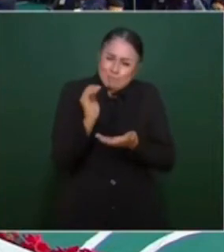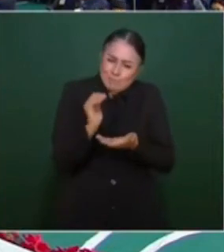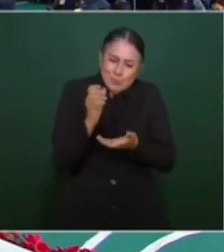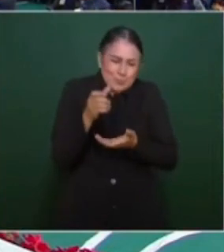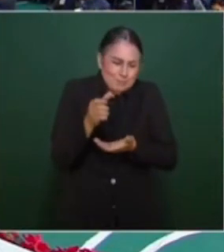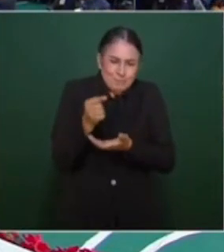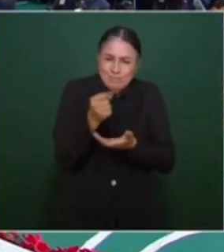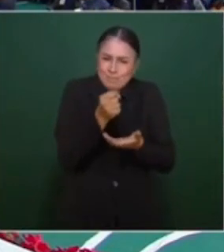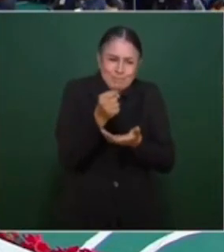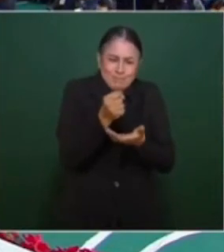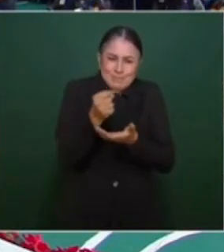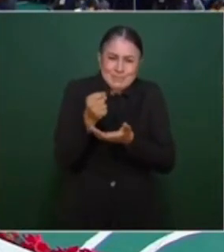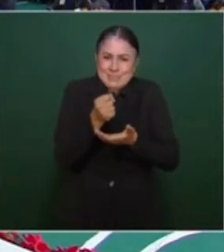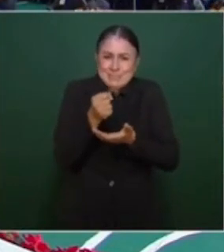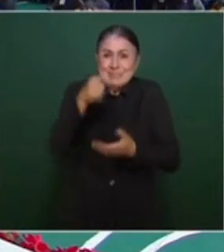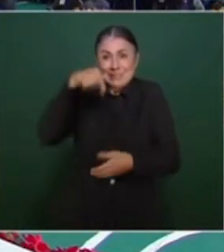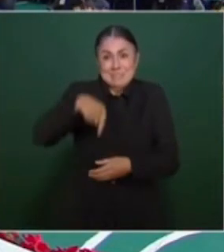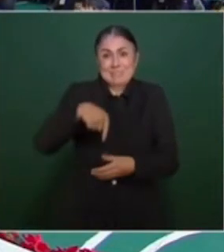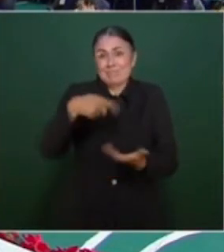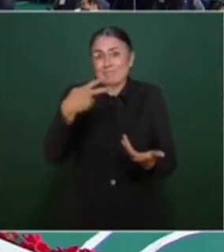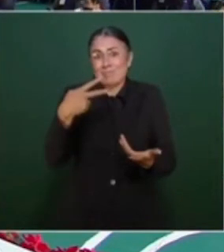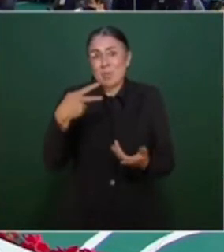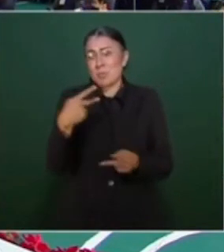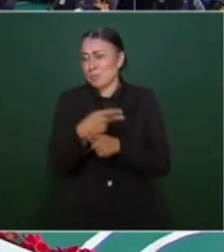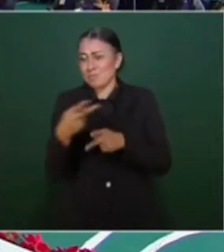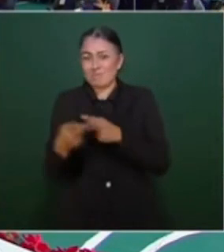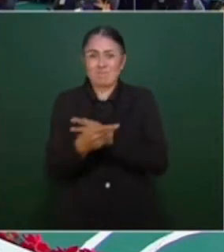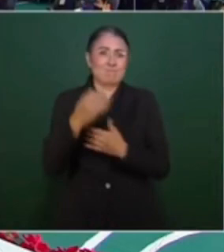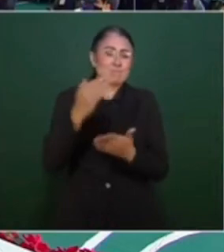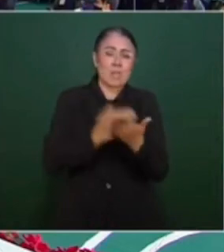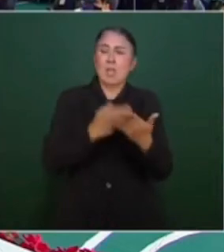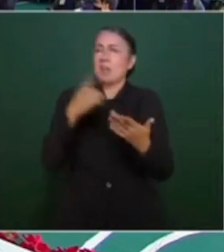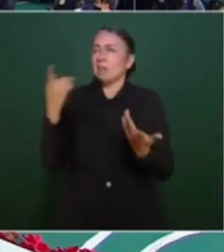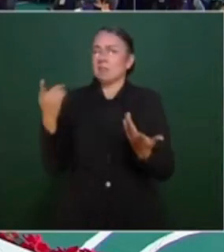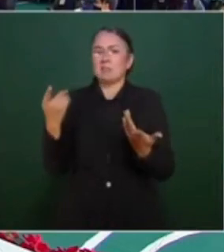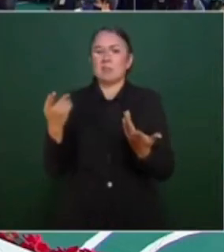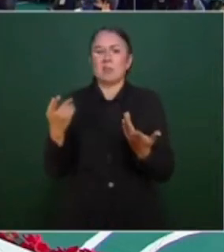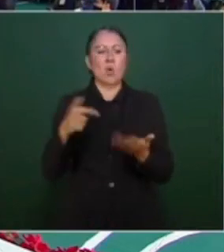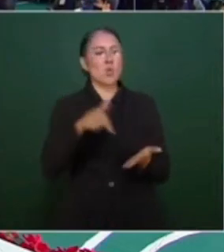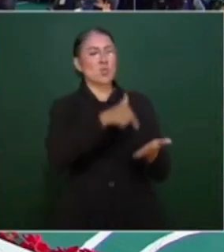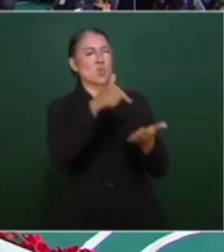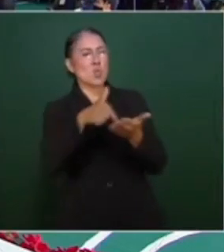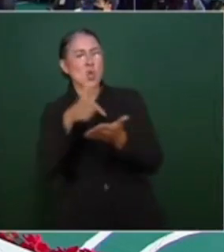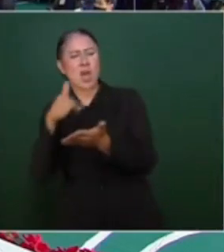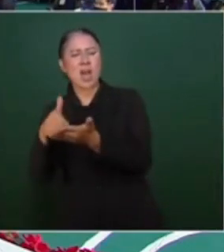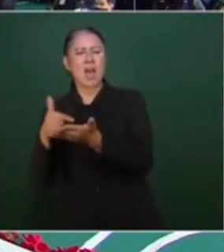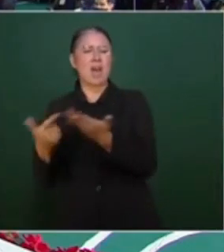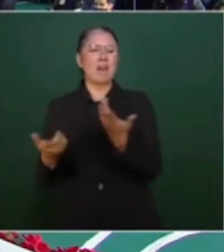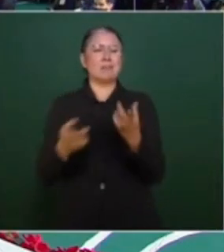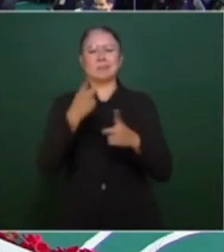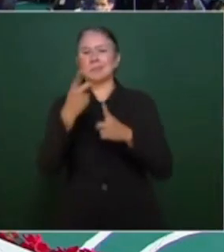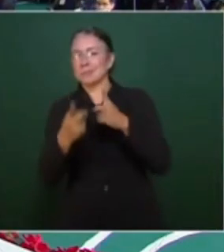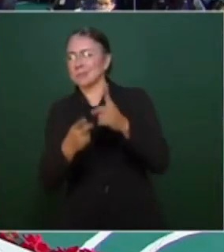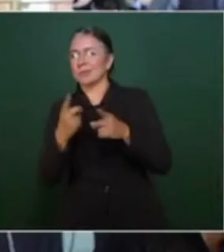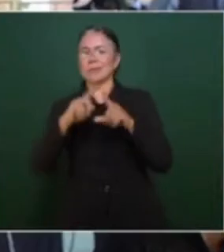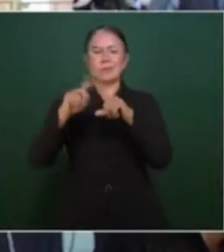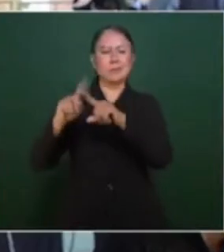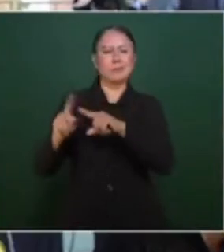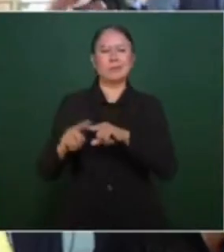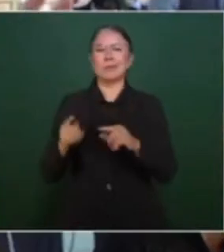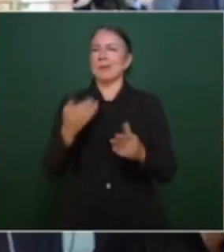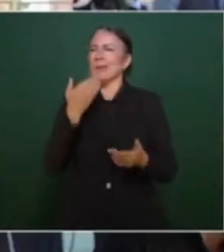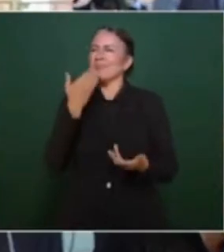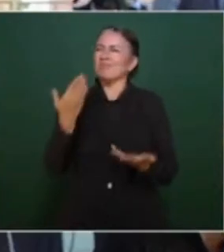Nuestra capital tiene pocos espacios recreativos, derivado del poco desarrollo que ha habido